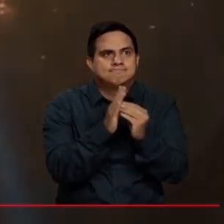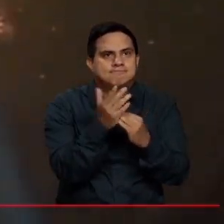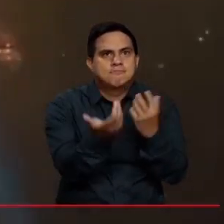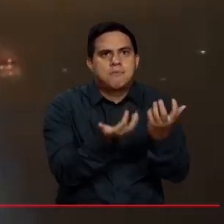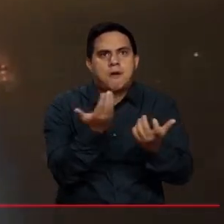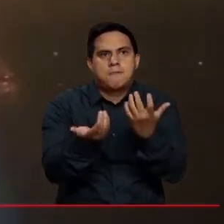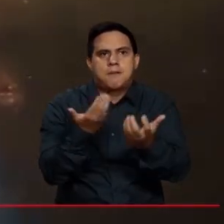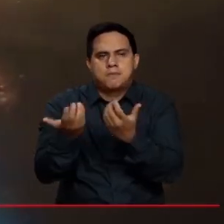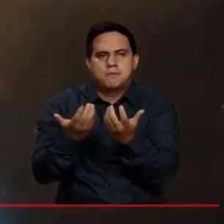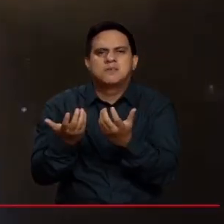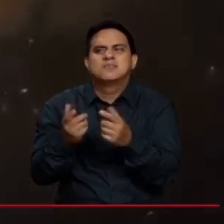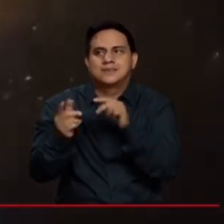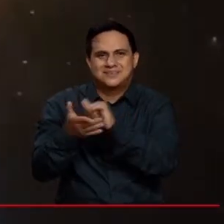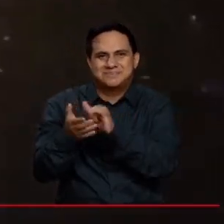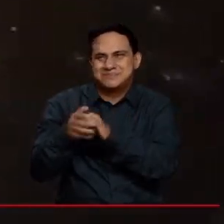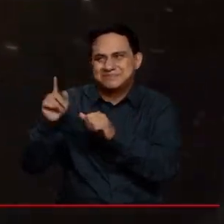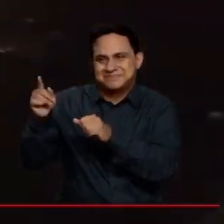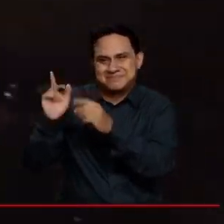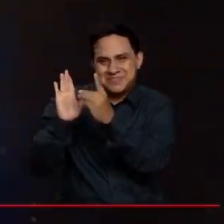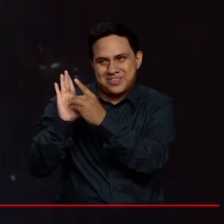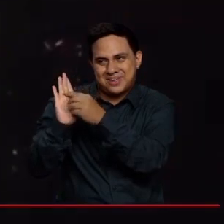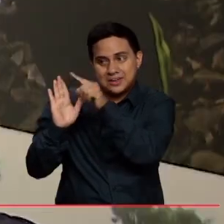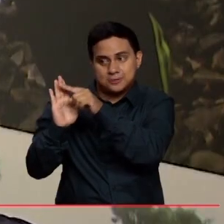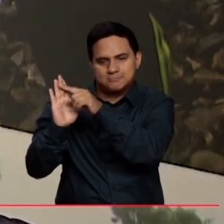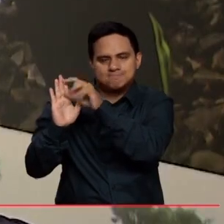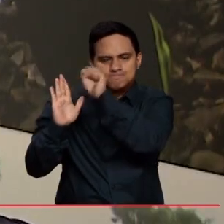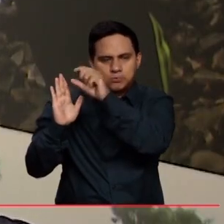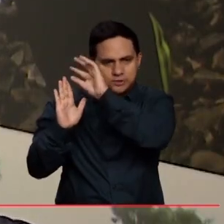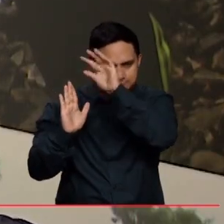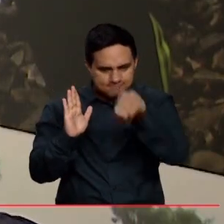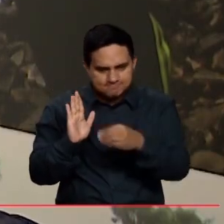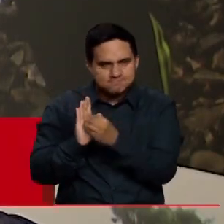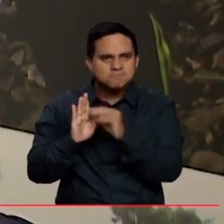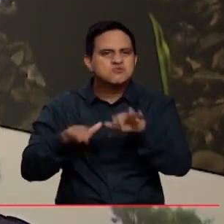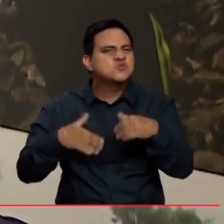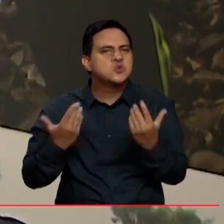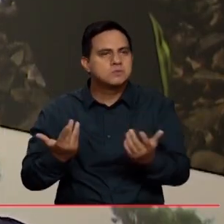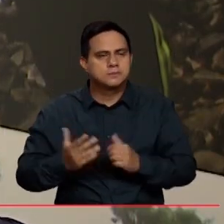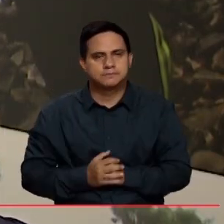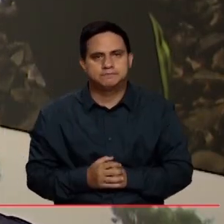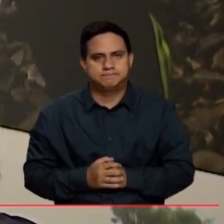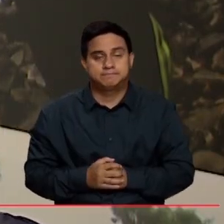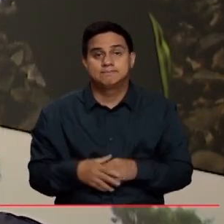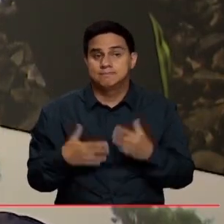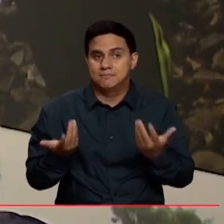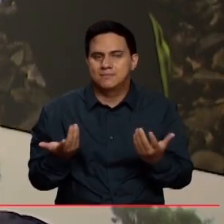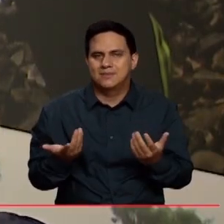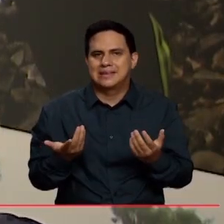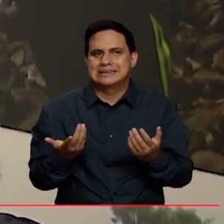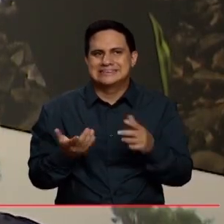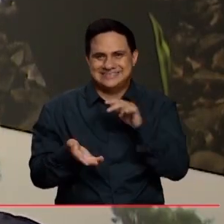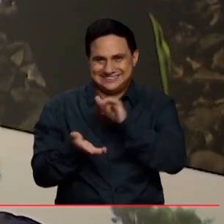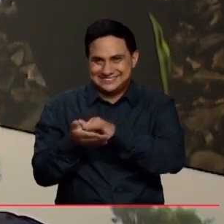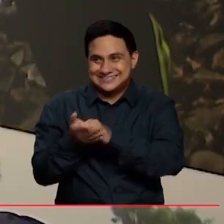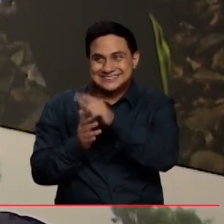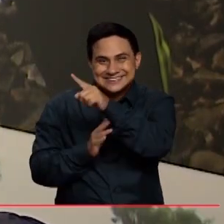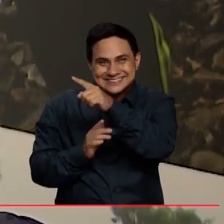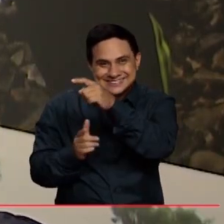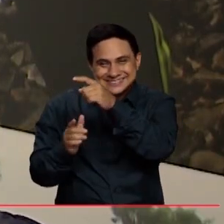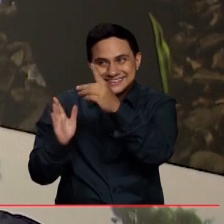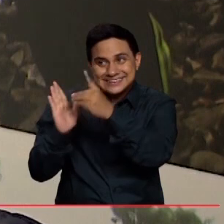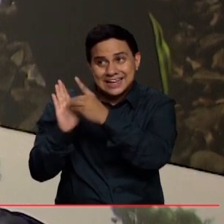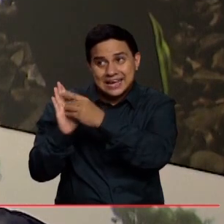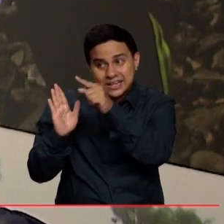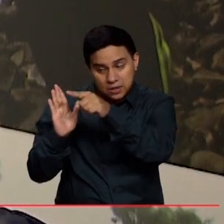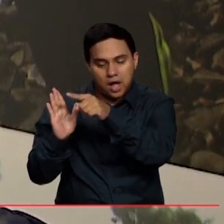implementación en aras de proteger a la población. Vamos a dar a la tarea de basarnos en este decreto presidencial con el